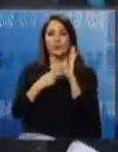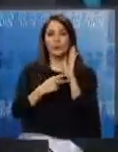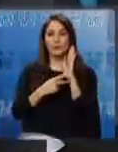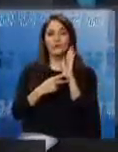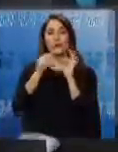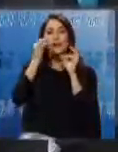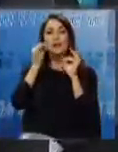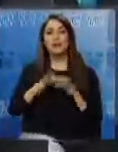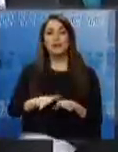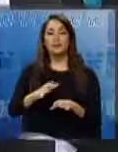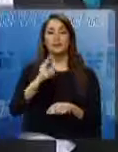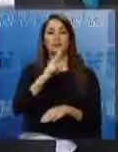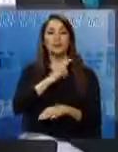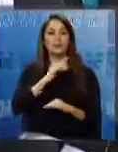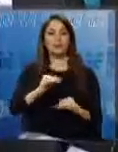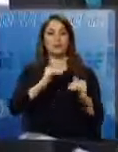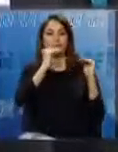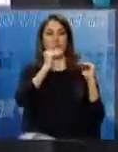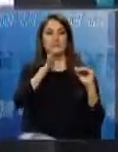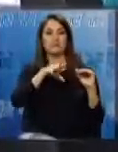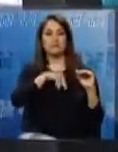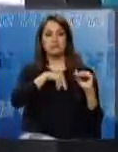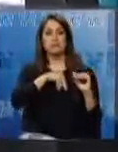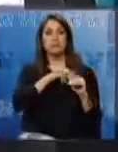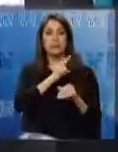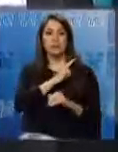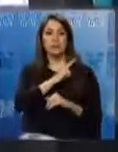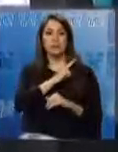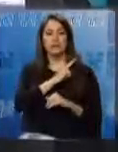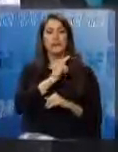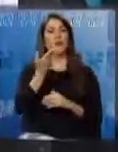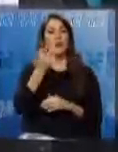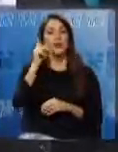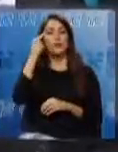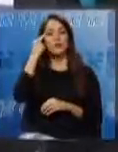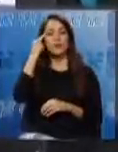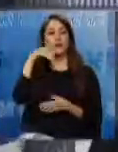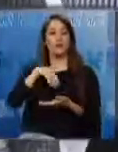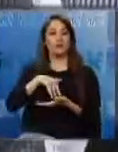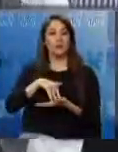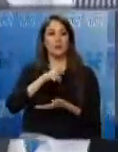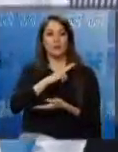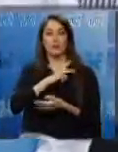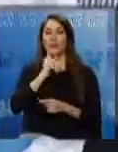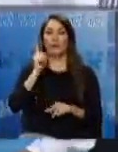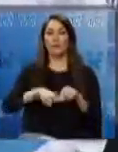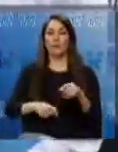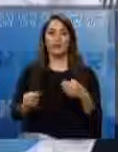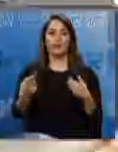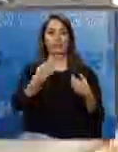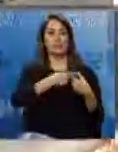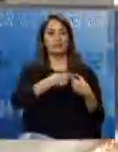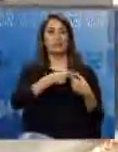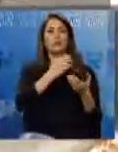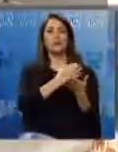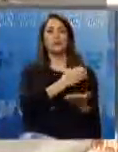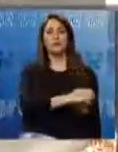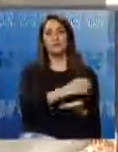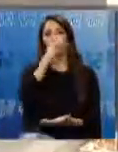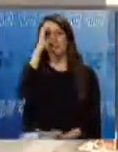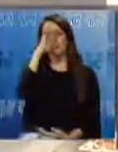examen de educación superior y aceptó una carrera en alguna universidad pública del Ecuador no podrá postular para el ingreso al curso de